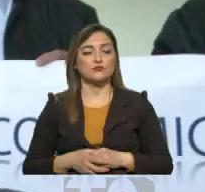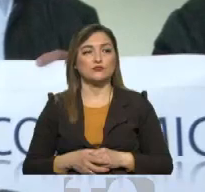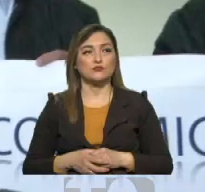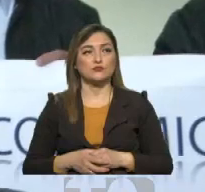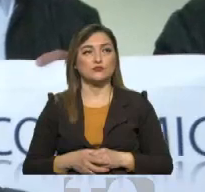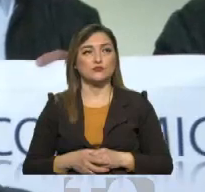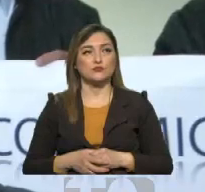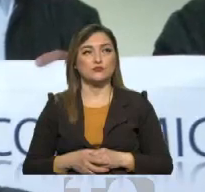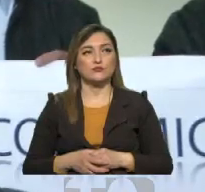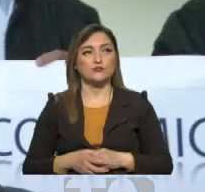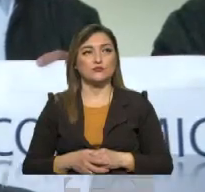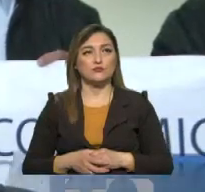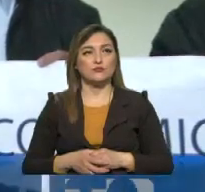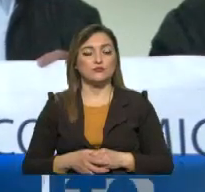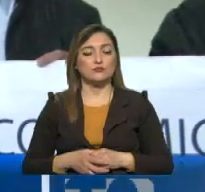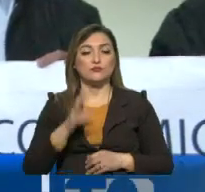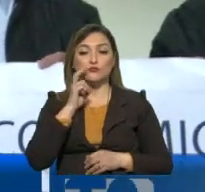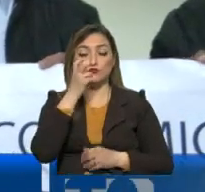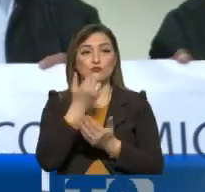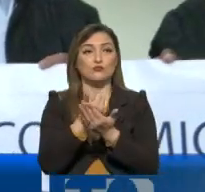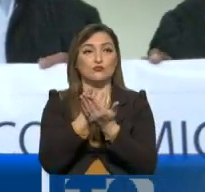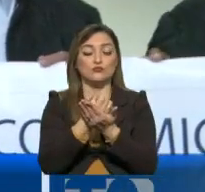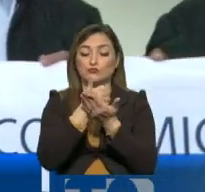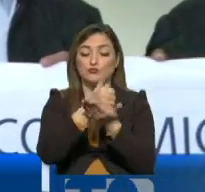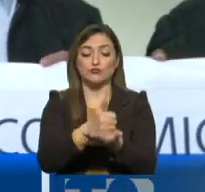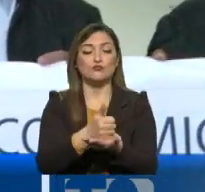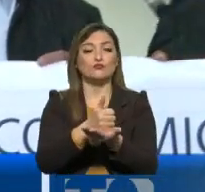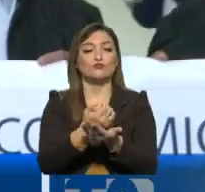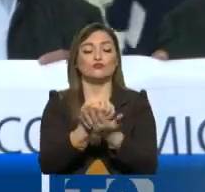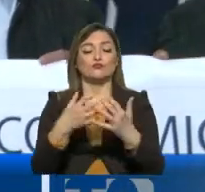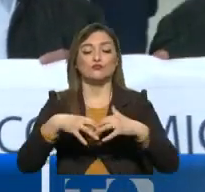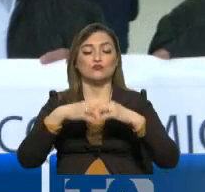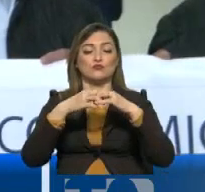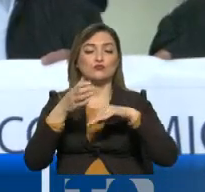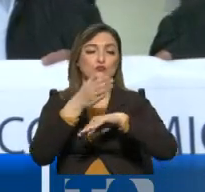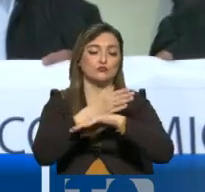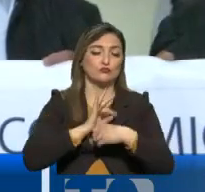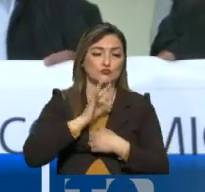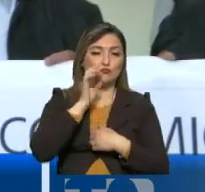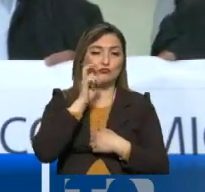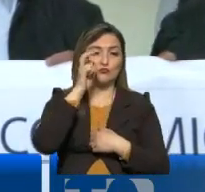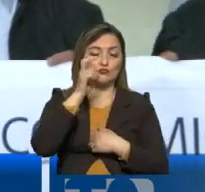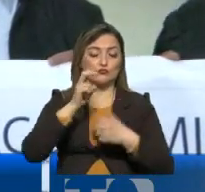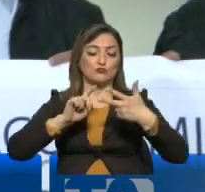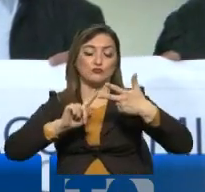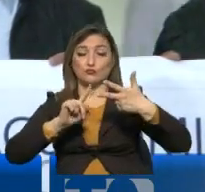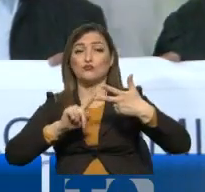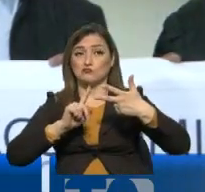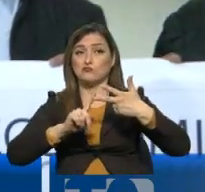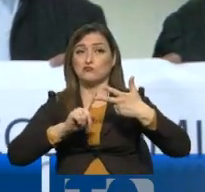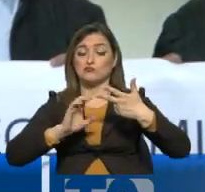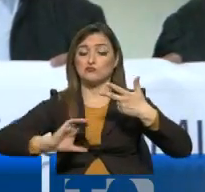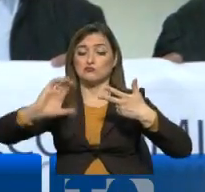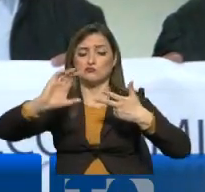Esto ayudaría a la reactivación del turismo, ya que antes de la pandemia el turismo era la tercera fuente de ingreso no petrolera que tenía